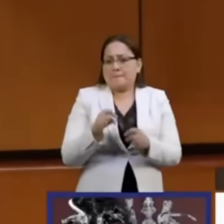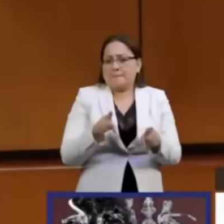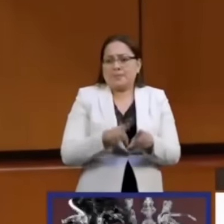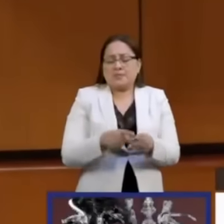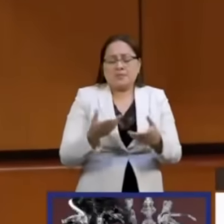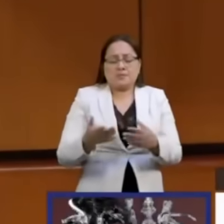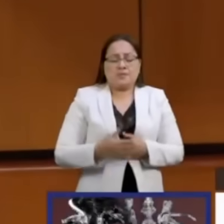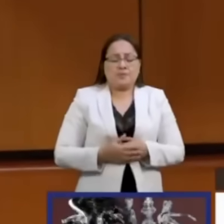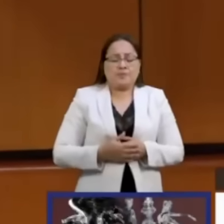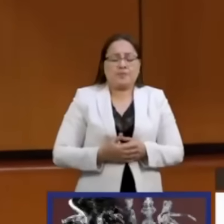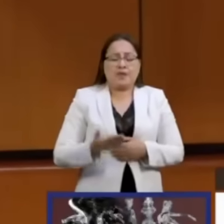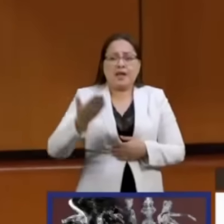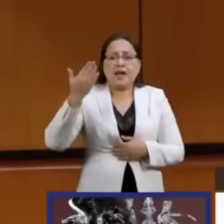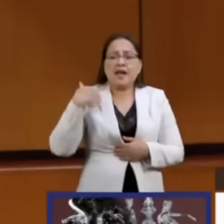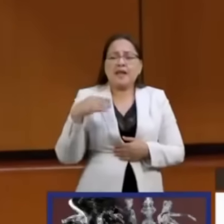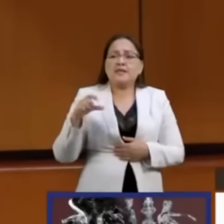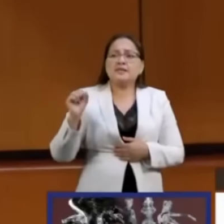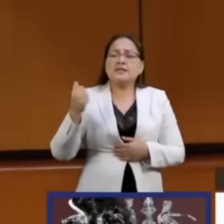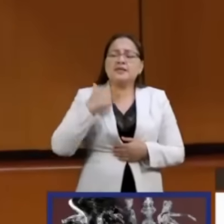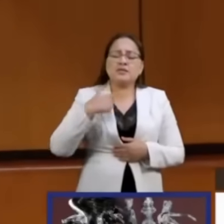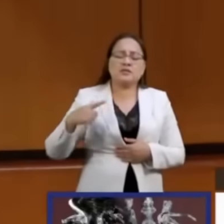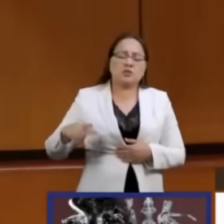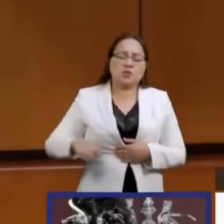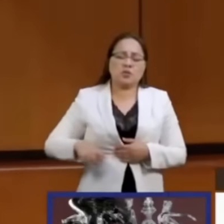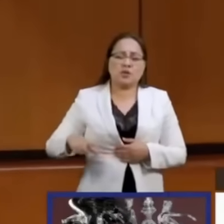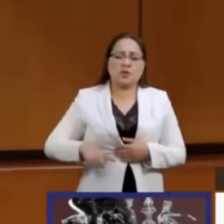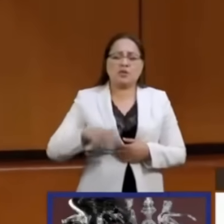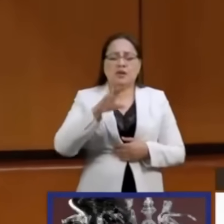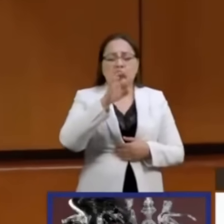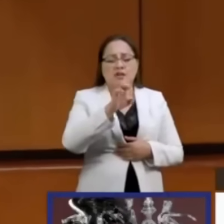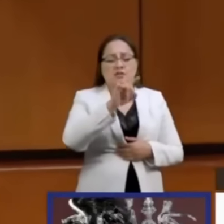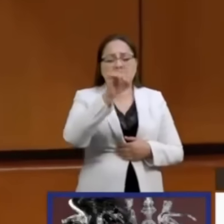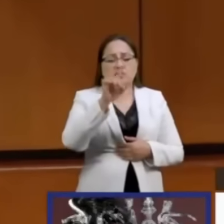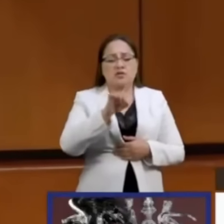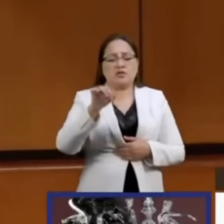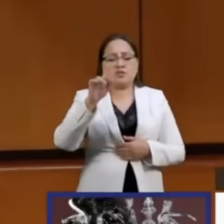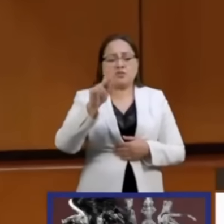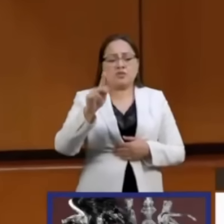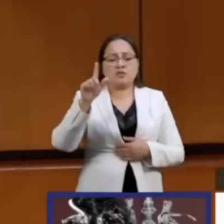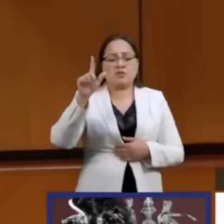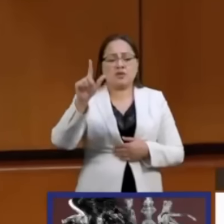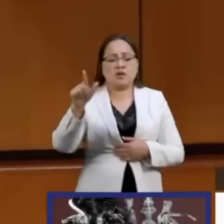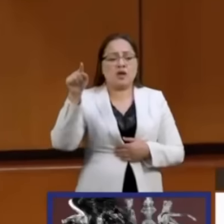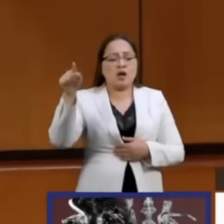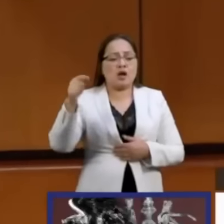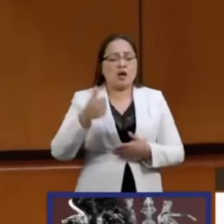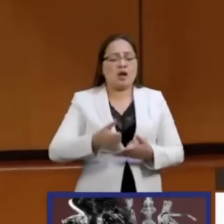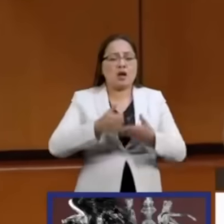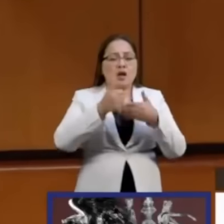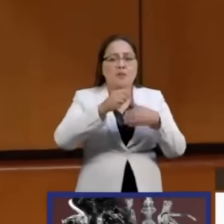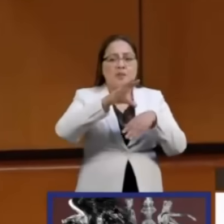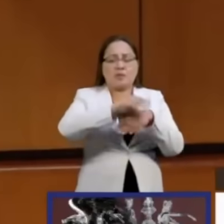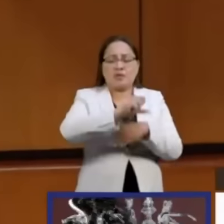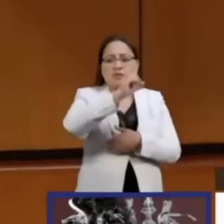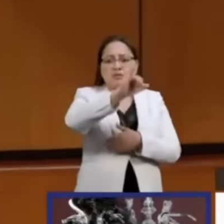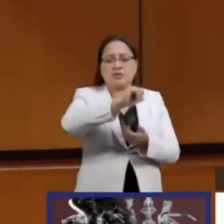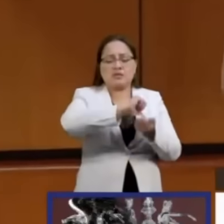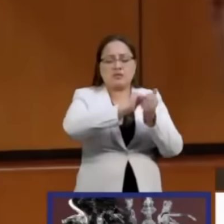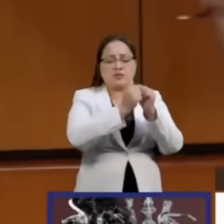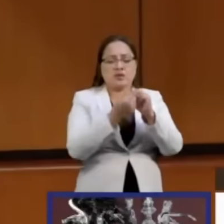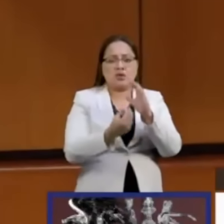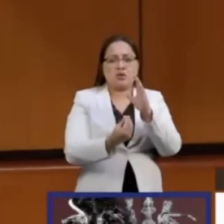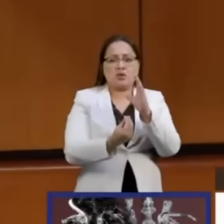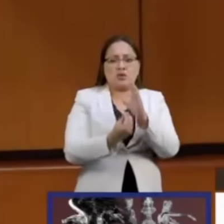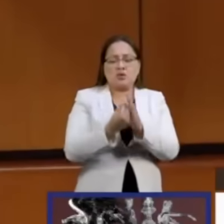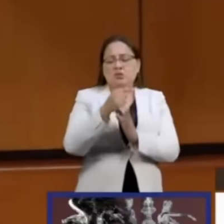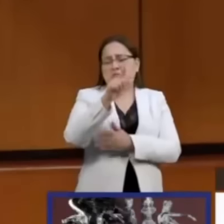Ernesto Zedillo se asume él, según él, como el padre de la democracia por permitir la transición de los